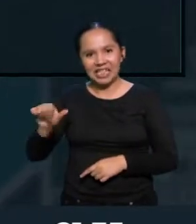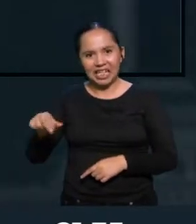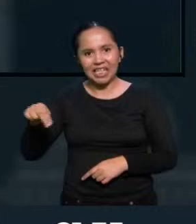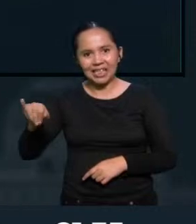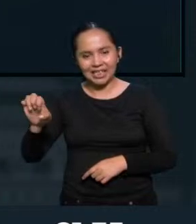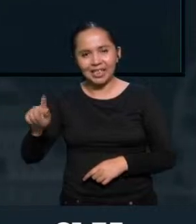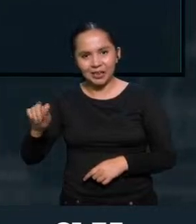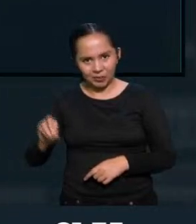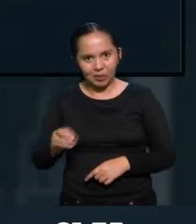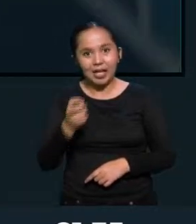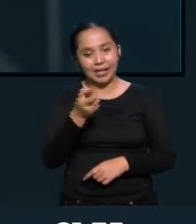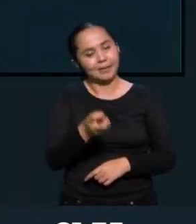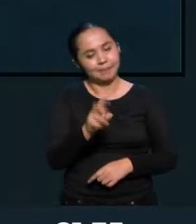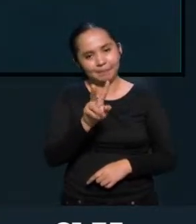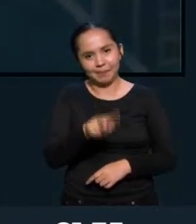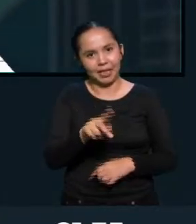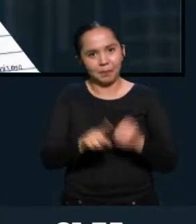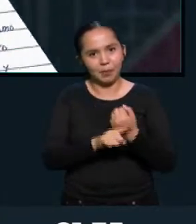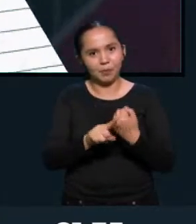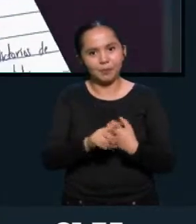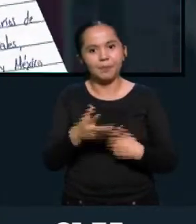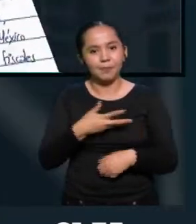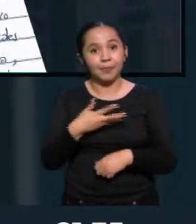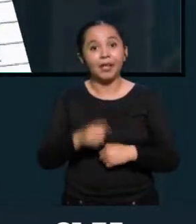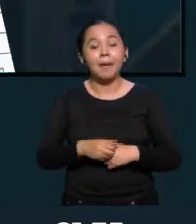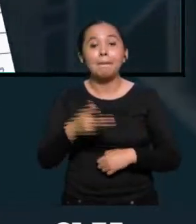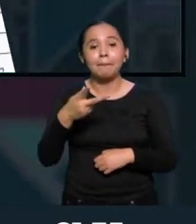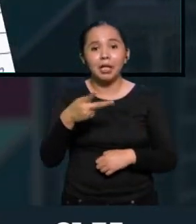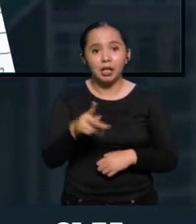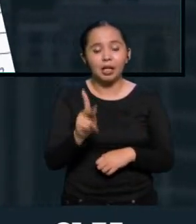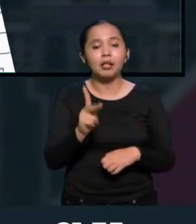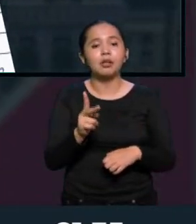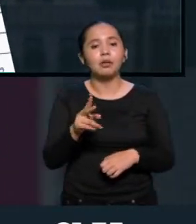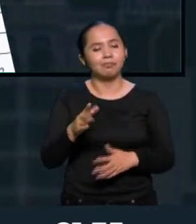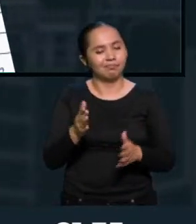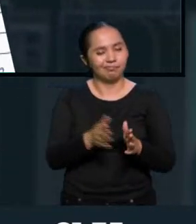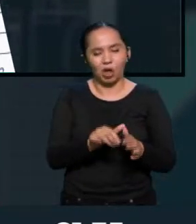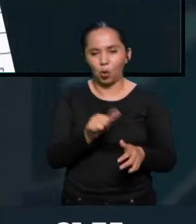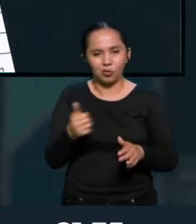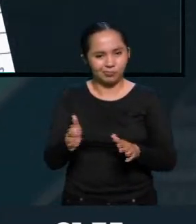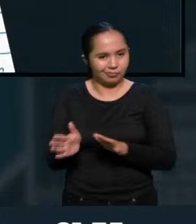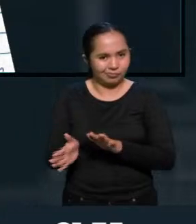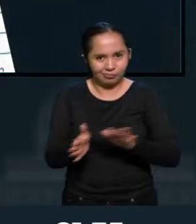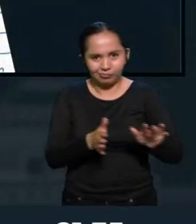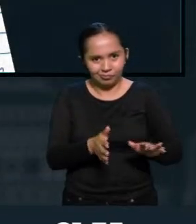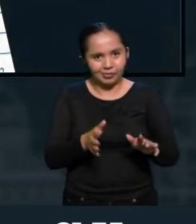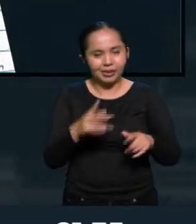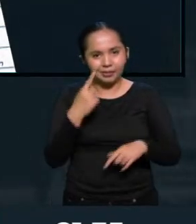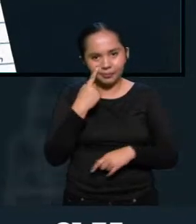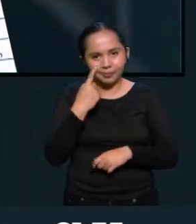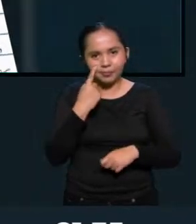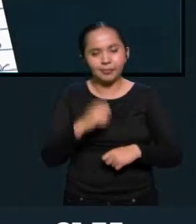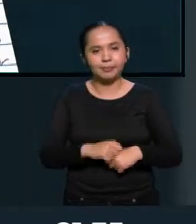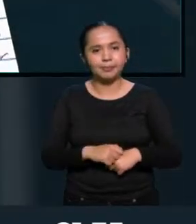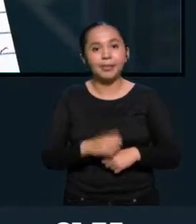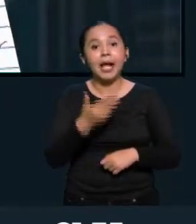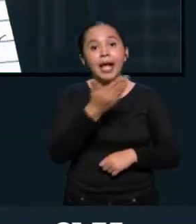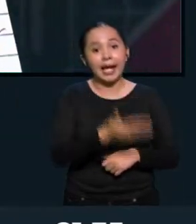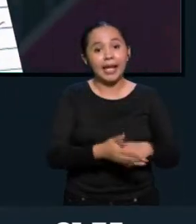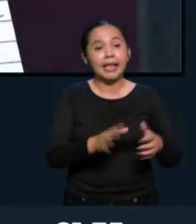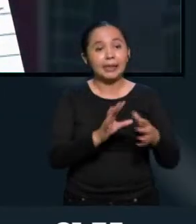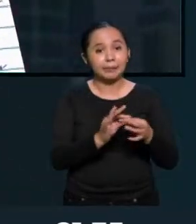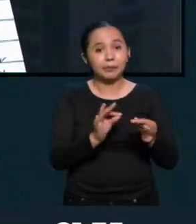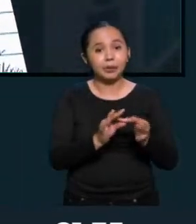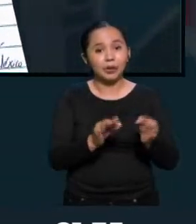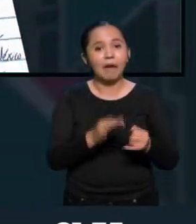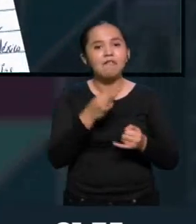¿no?, que así fue la situación y cómo se llevó a cabo. Pero vamos todavía más allá, ¿no, mi querido Braulio? Él termina señalando